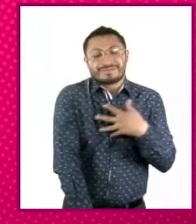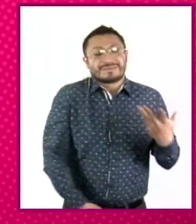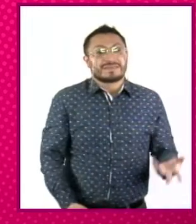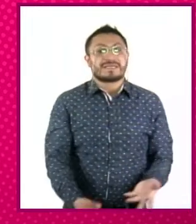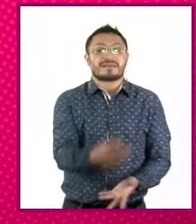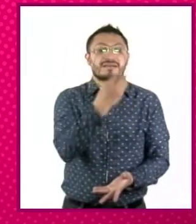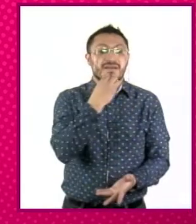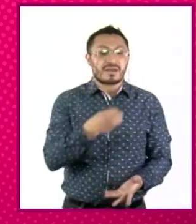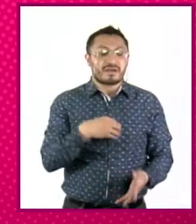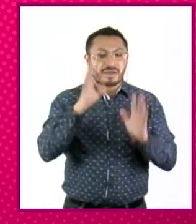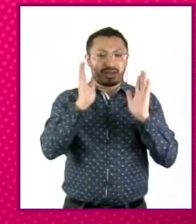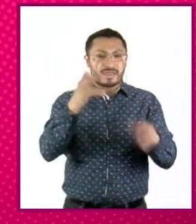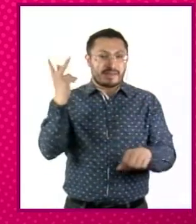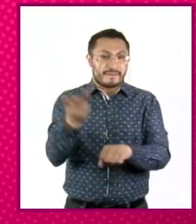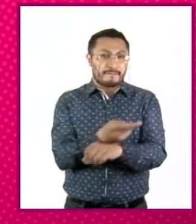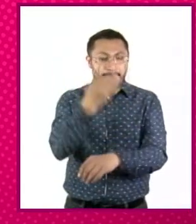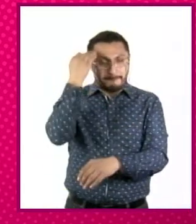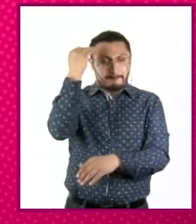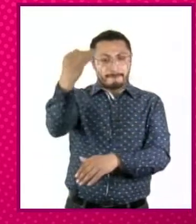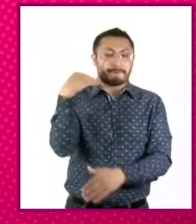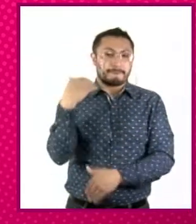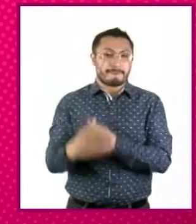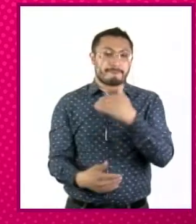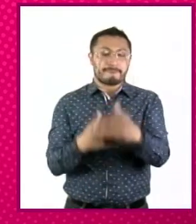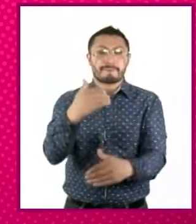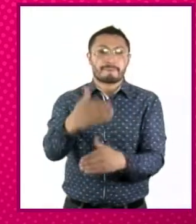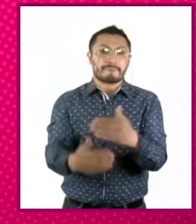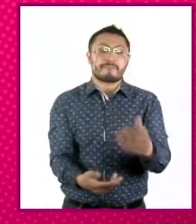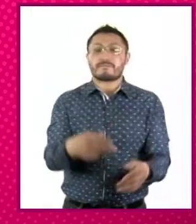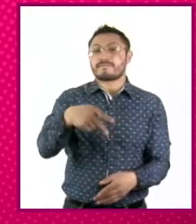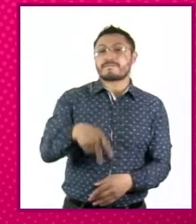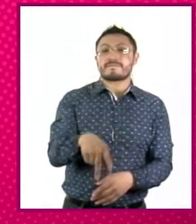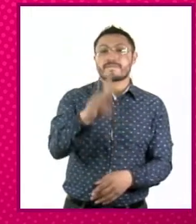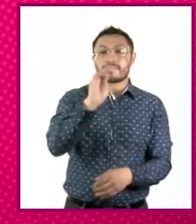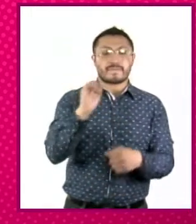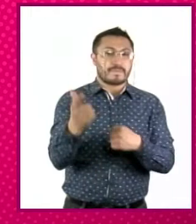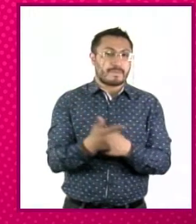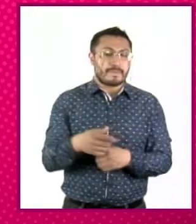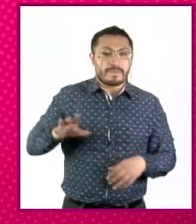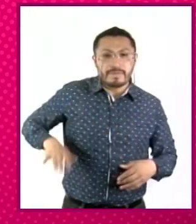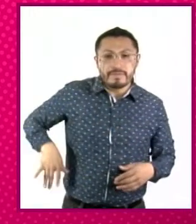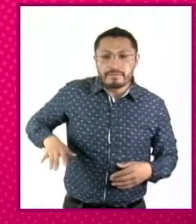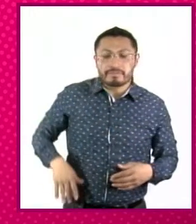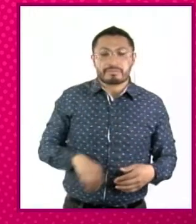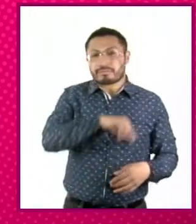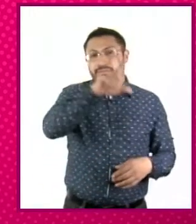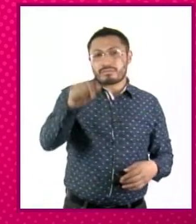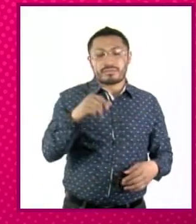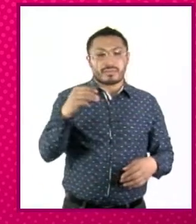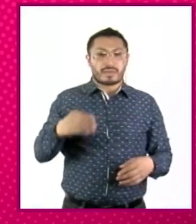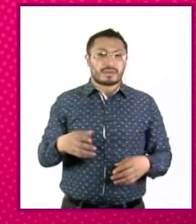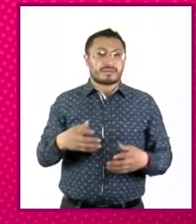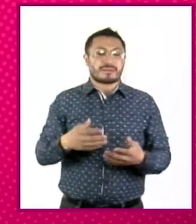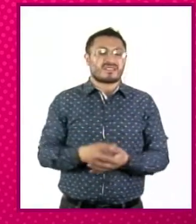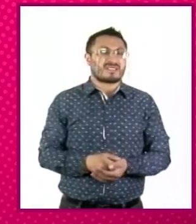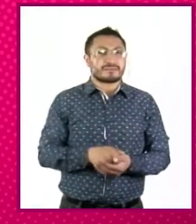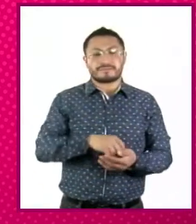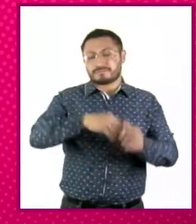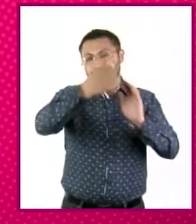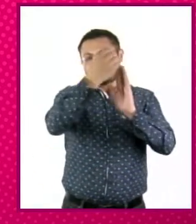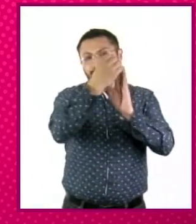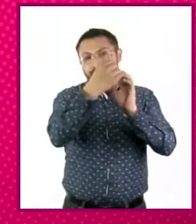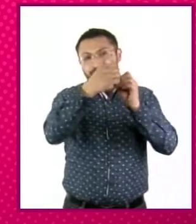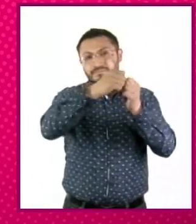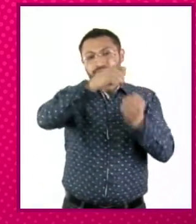pesar de que han pasado el tiempo, los años, pero es algo muy vigente. Y luego el resto del cuerpo de la Declaración